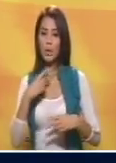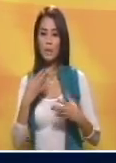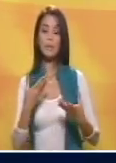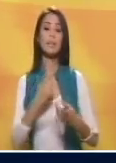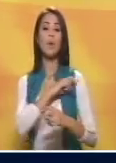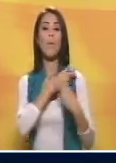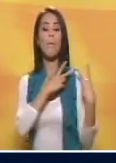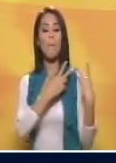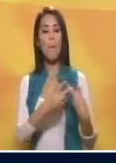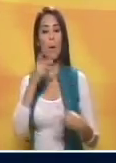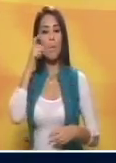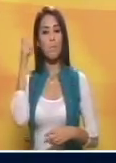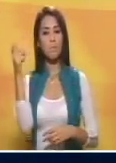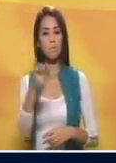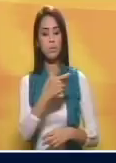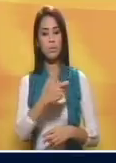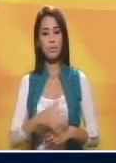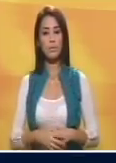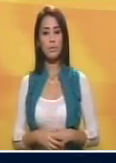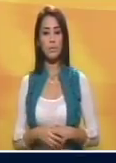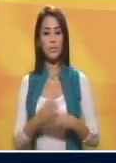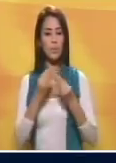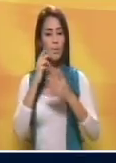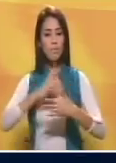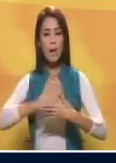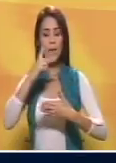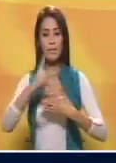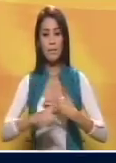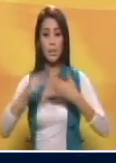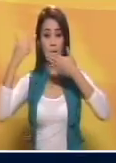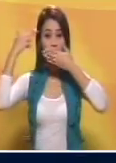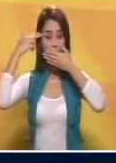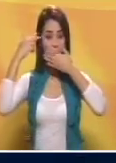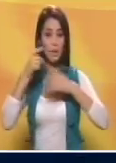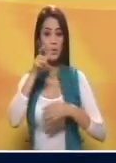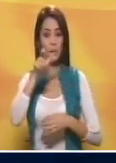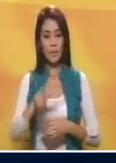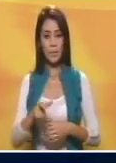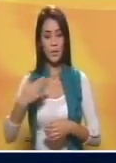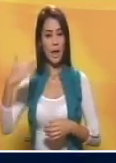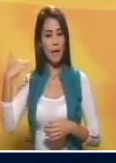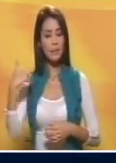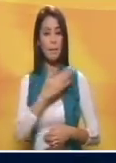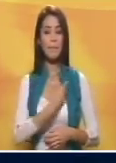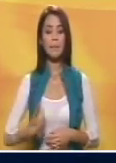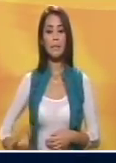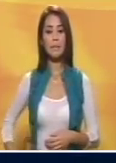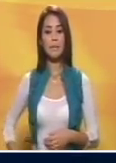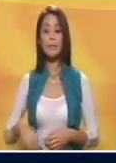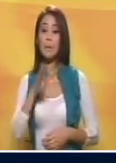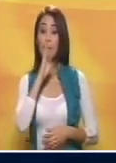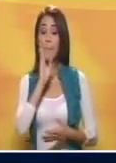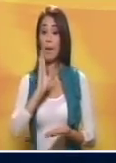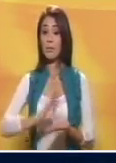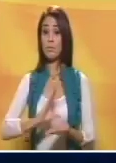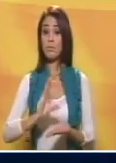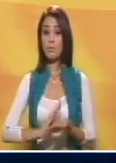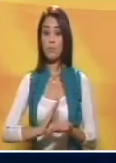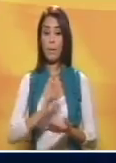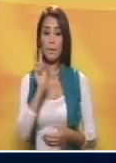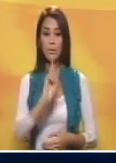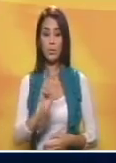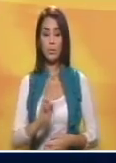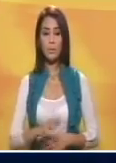derecha preparando el secuestro y un atentado contra la vida del exministro y expresidente del Banco Central de Venezuela, Nelson